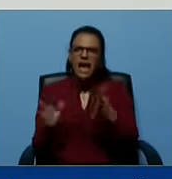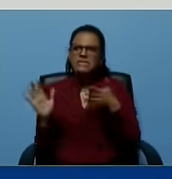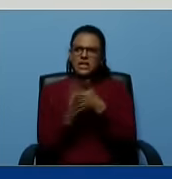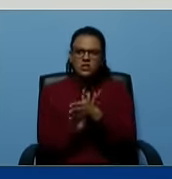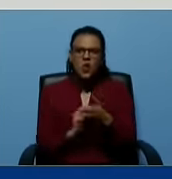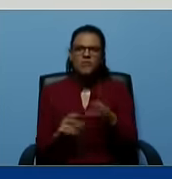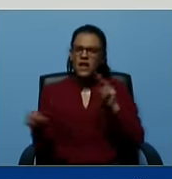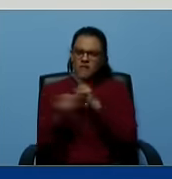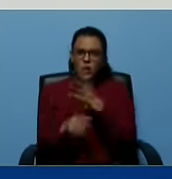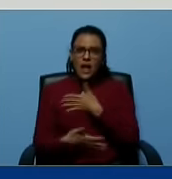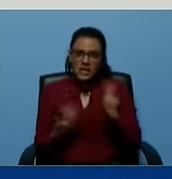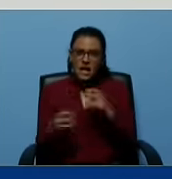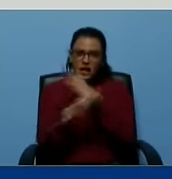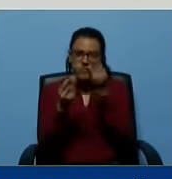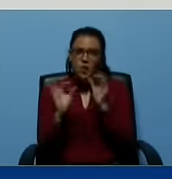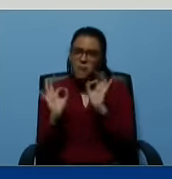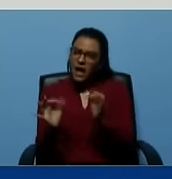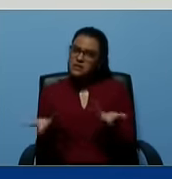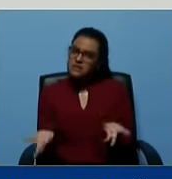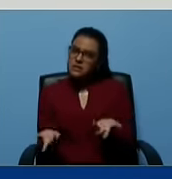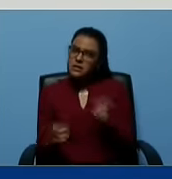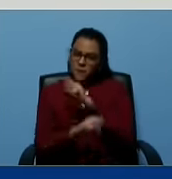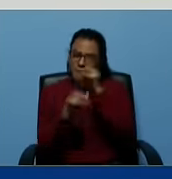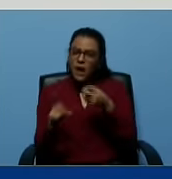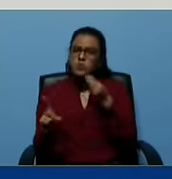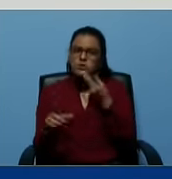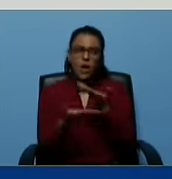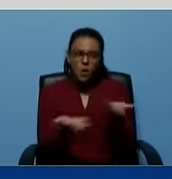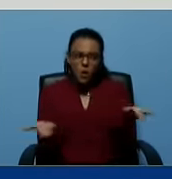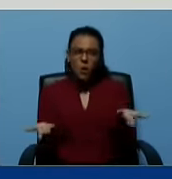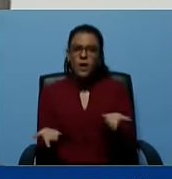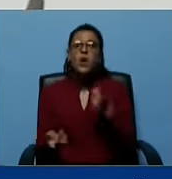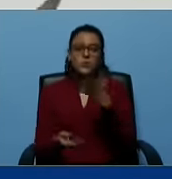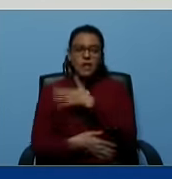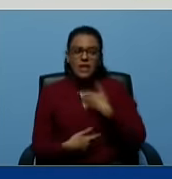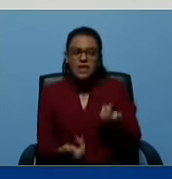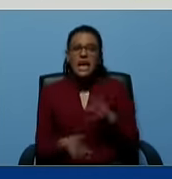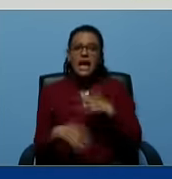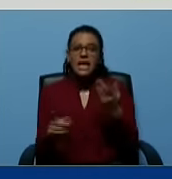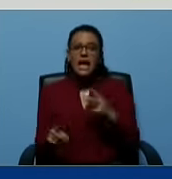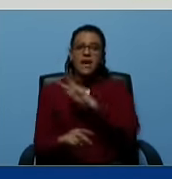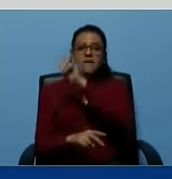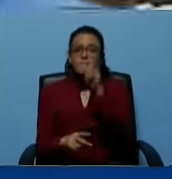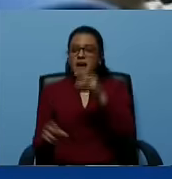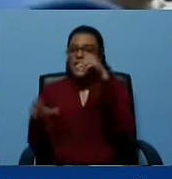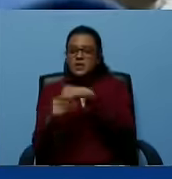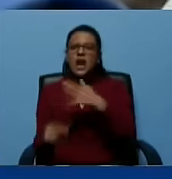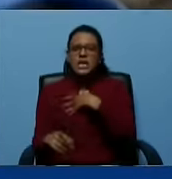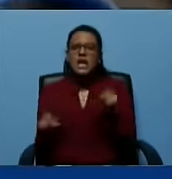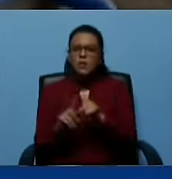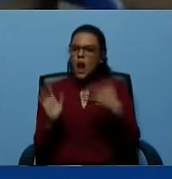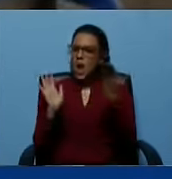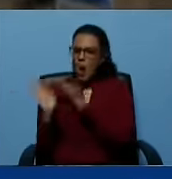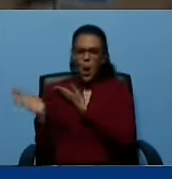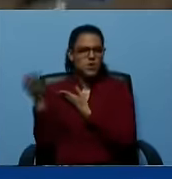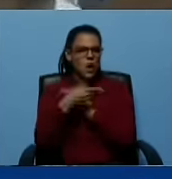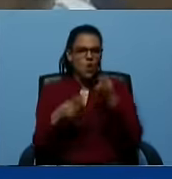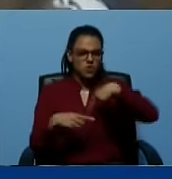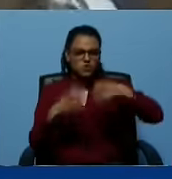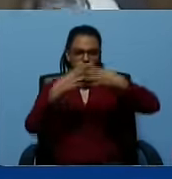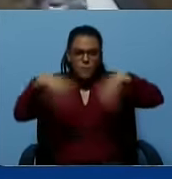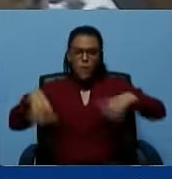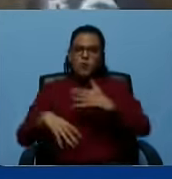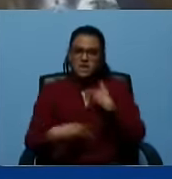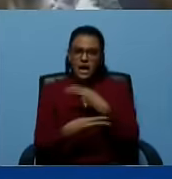muchachos. Ustedes quieren que entre los venezolanos nos matemos y vayamos a una guerra civil.